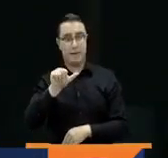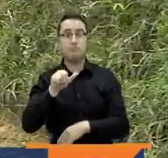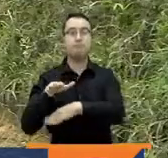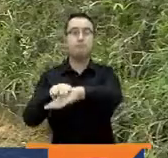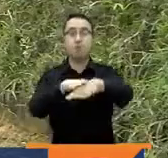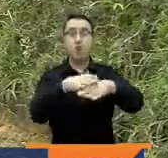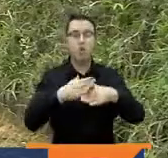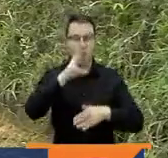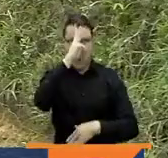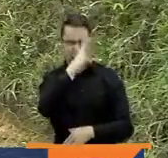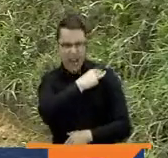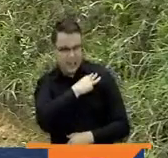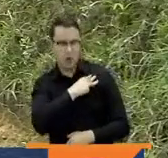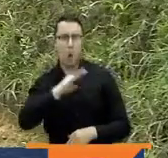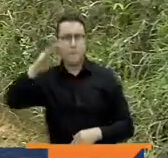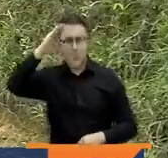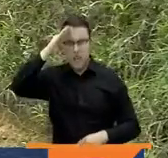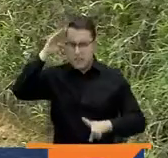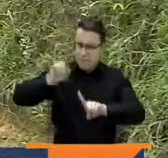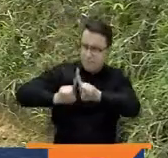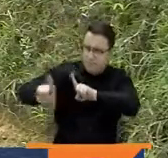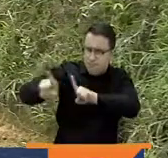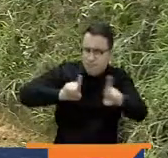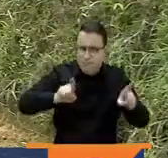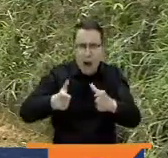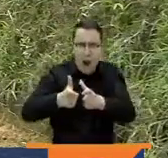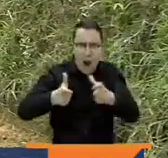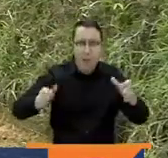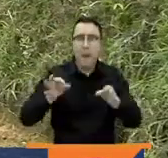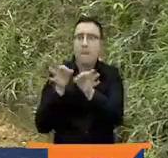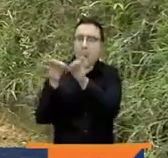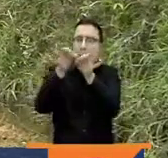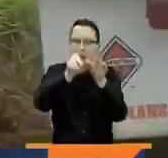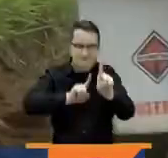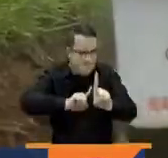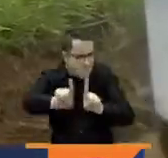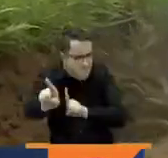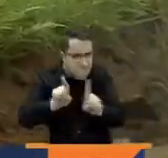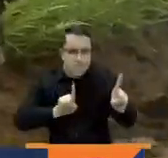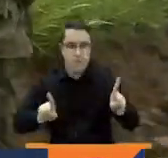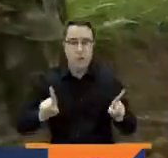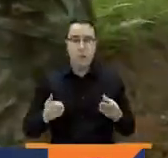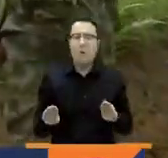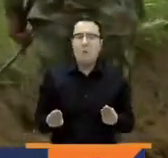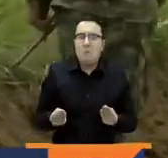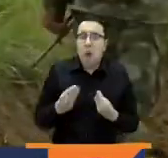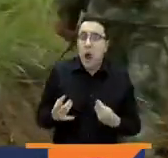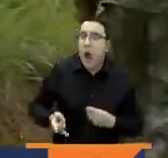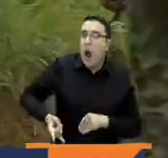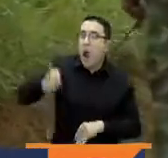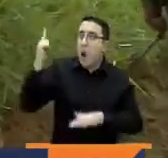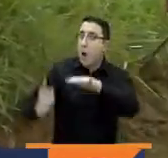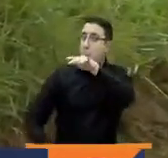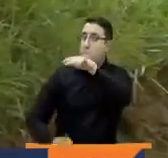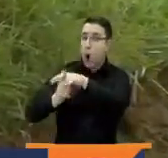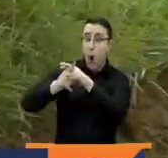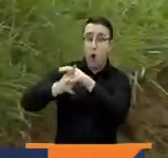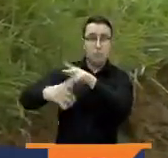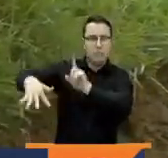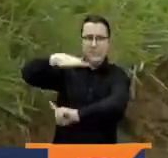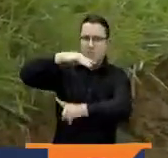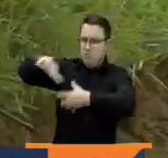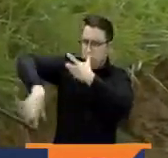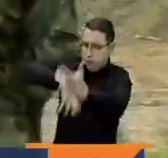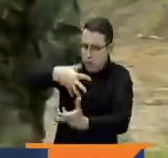del ejército y policía en varios municipios. El objetivo es contrarrestar cualquier acción que altere el orden público por parte de